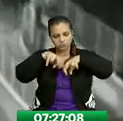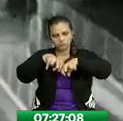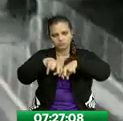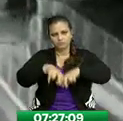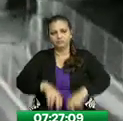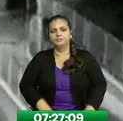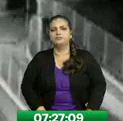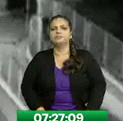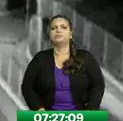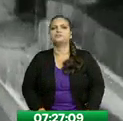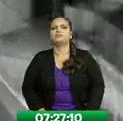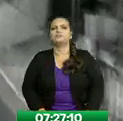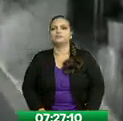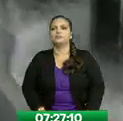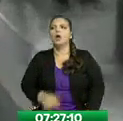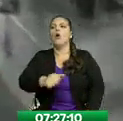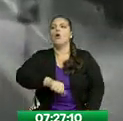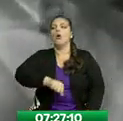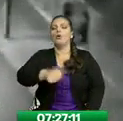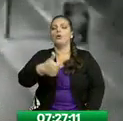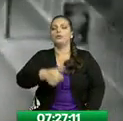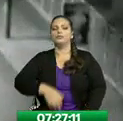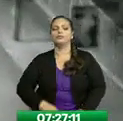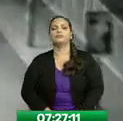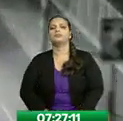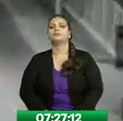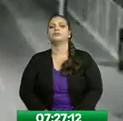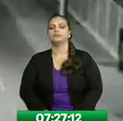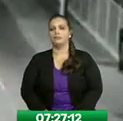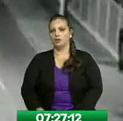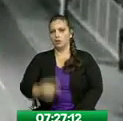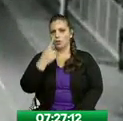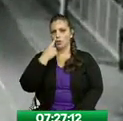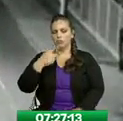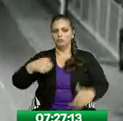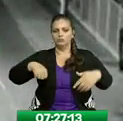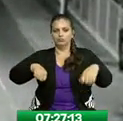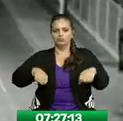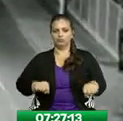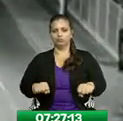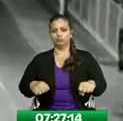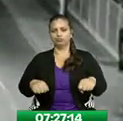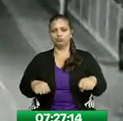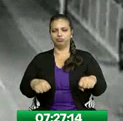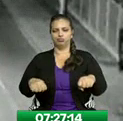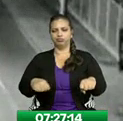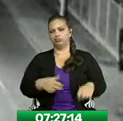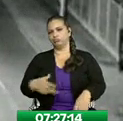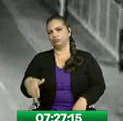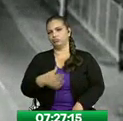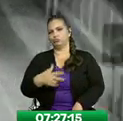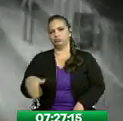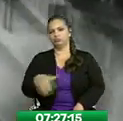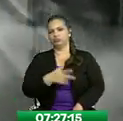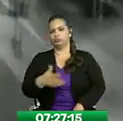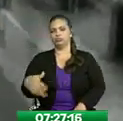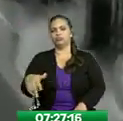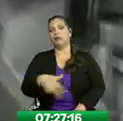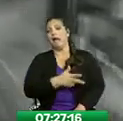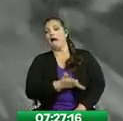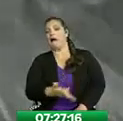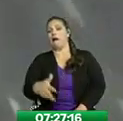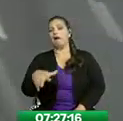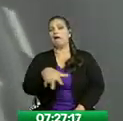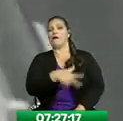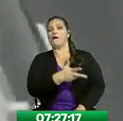En otro suceso, un conductor de motocicleta pierde pista y se estrella contra las barandas de un paso elevado que